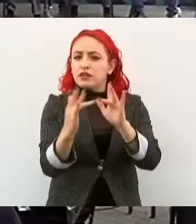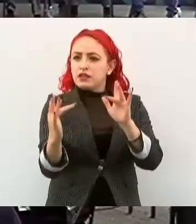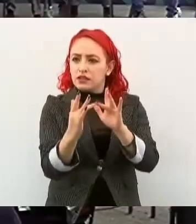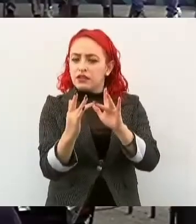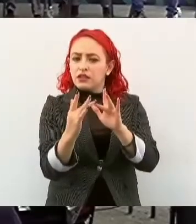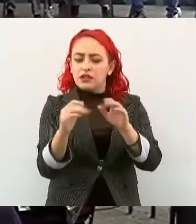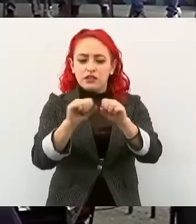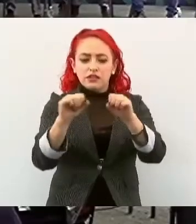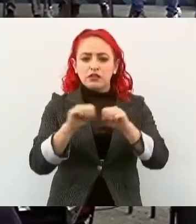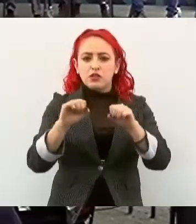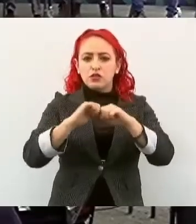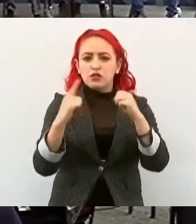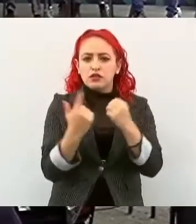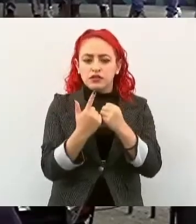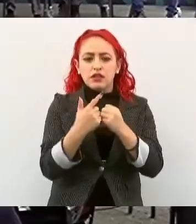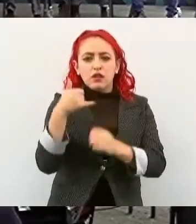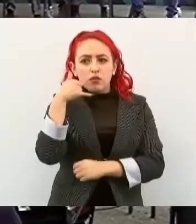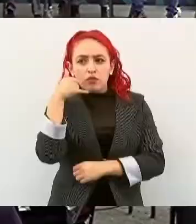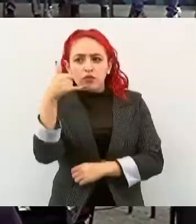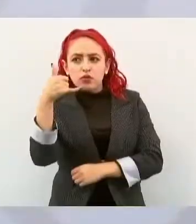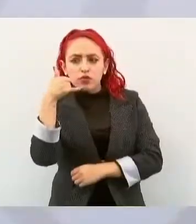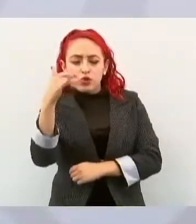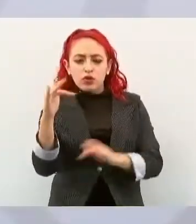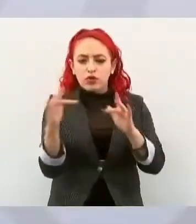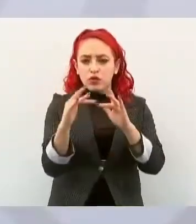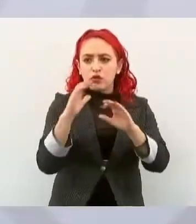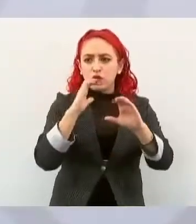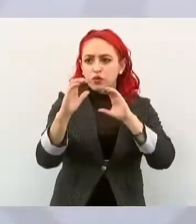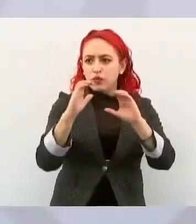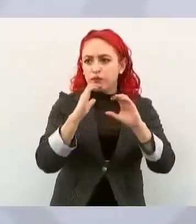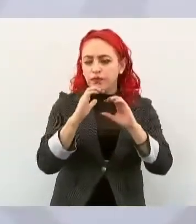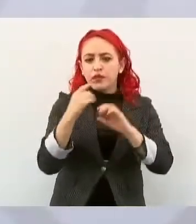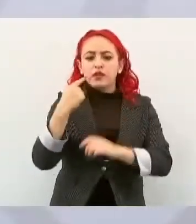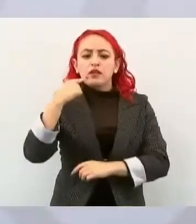Social, la central de llamadas, con lo que atendemos